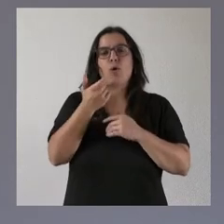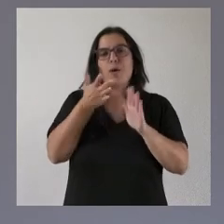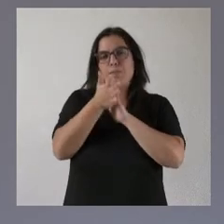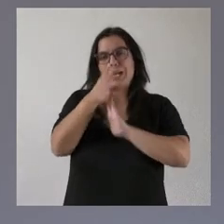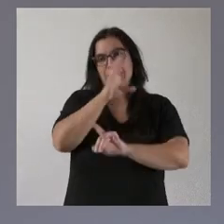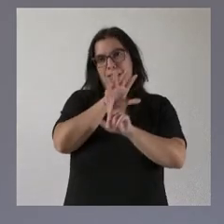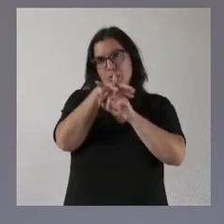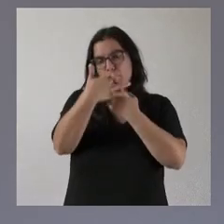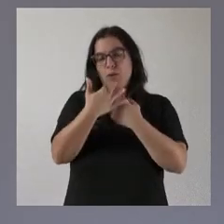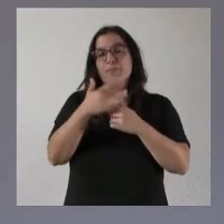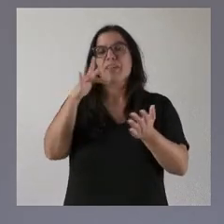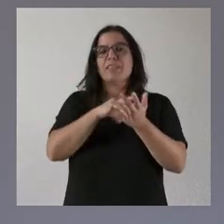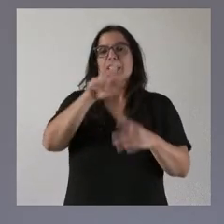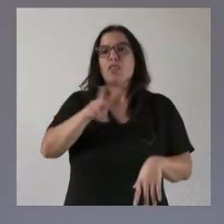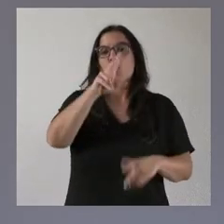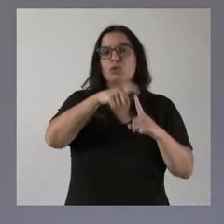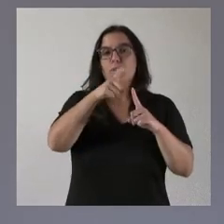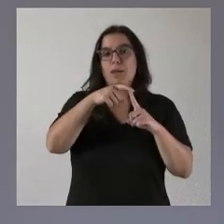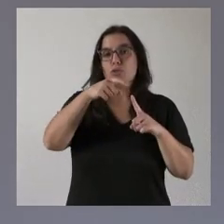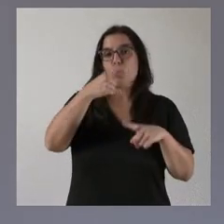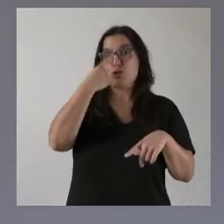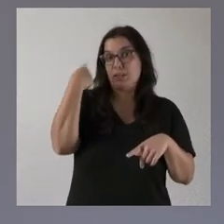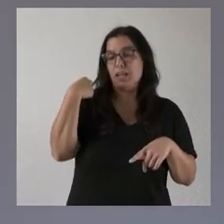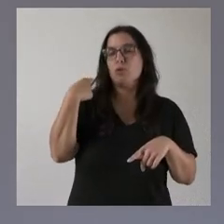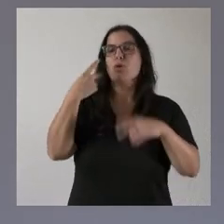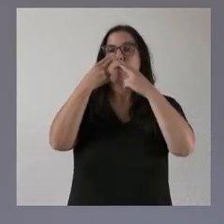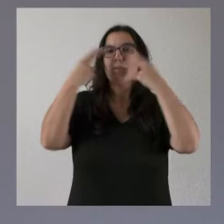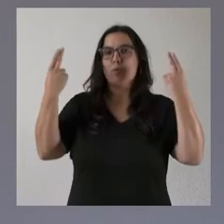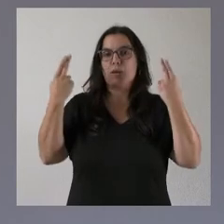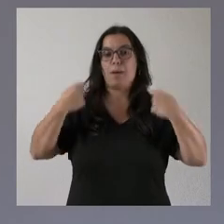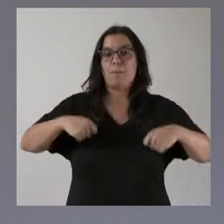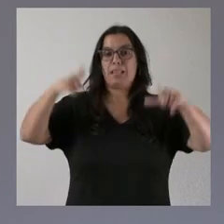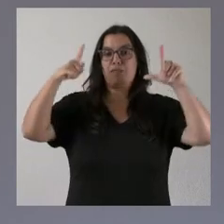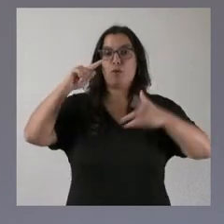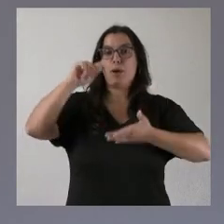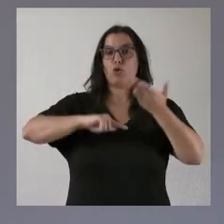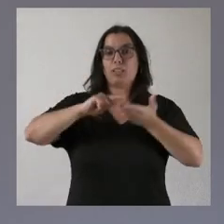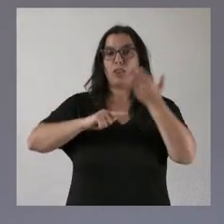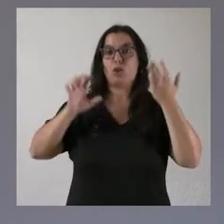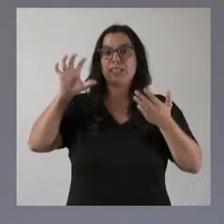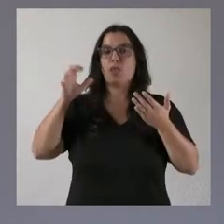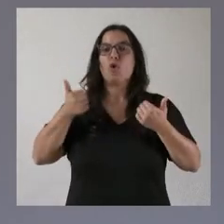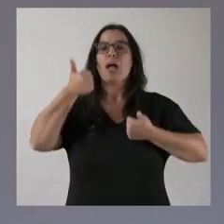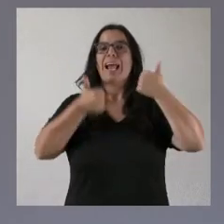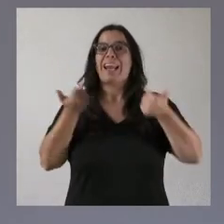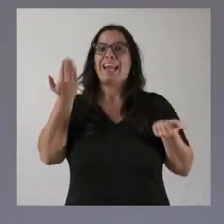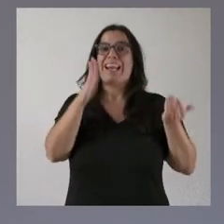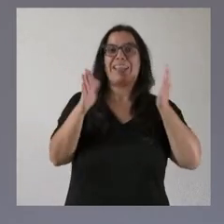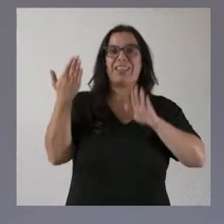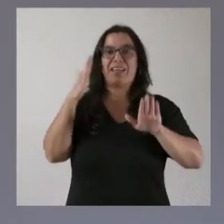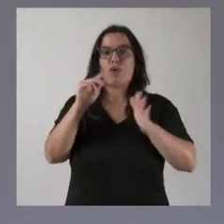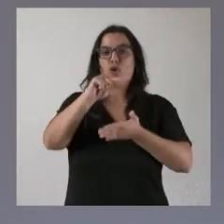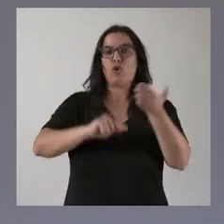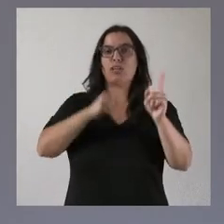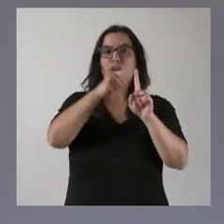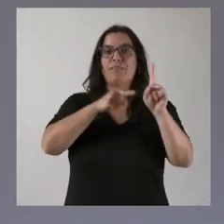con fecha 2 de mayo de 2021 se publica en la plataforma de contratación del Estado la licitación del contrato de referencia